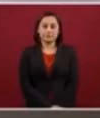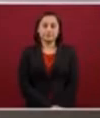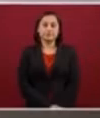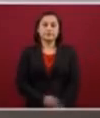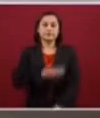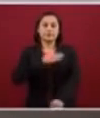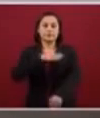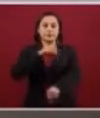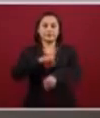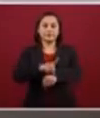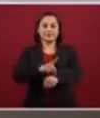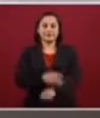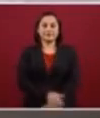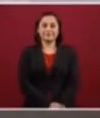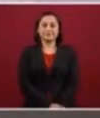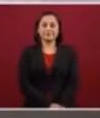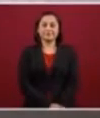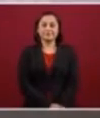Buenos días. Buenos días.